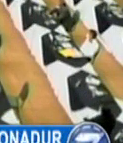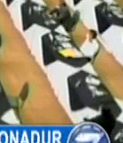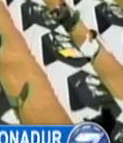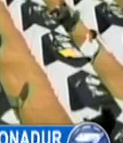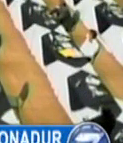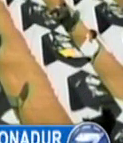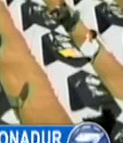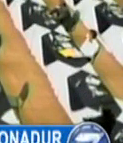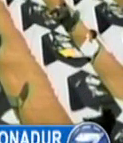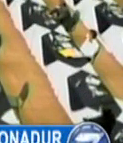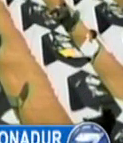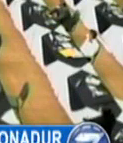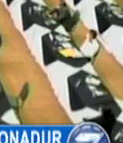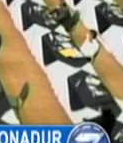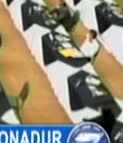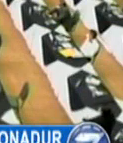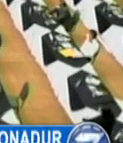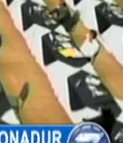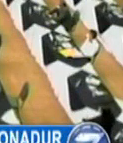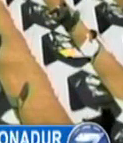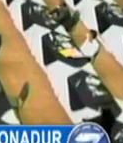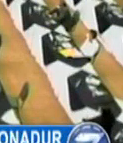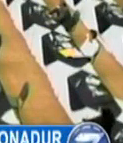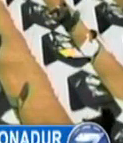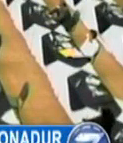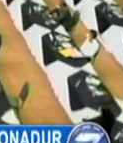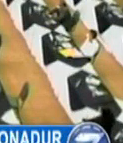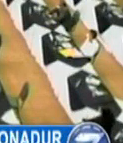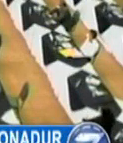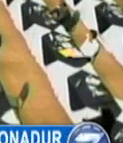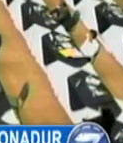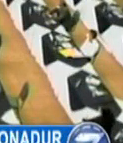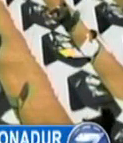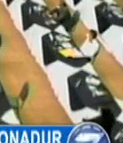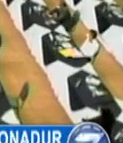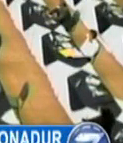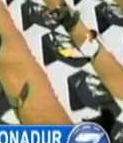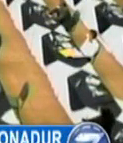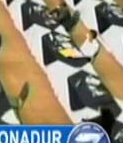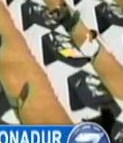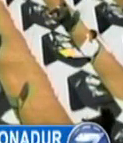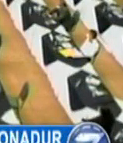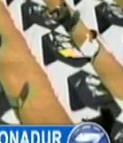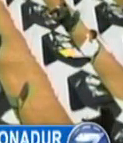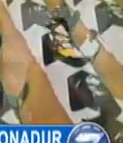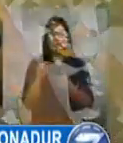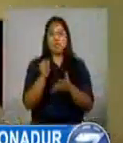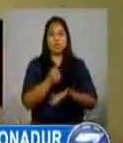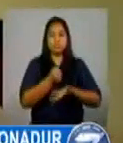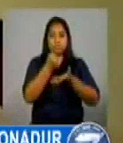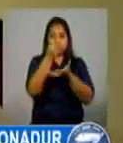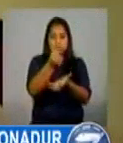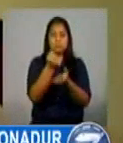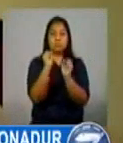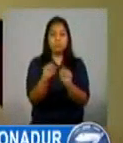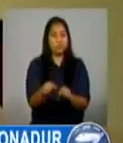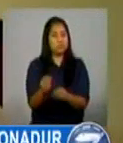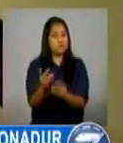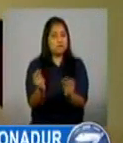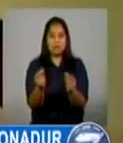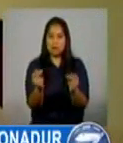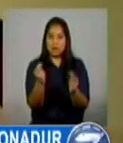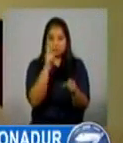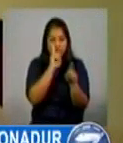solo formular, sino también gestionar sus proyectos y los desembolsos puedan ser muchísimo